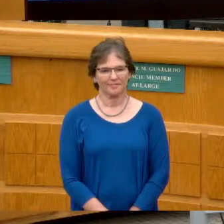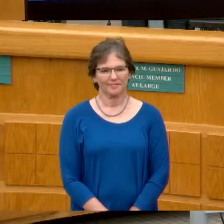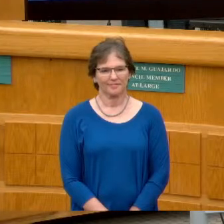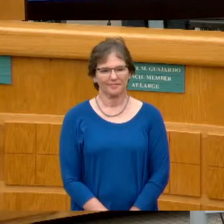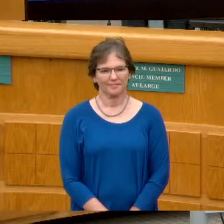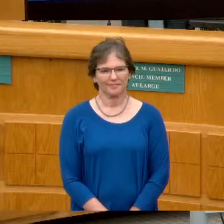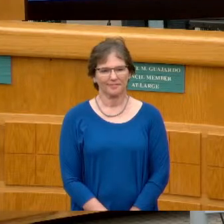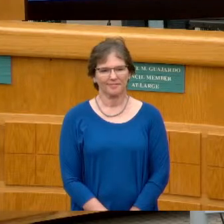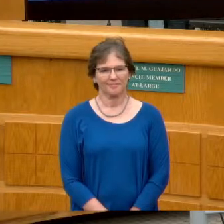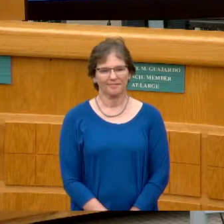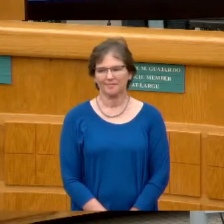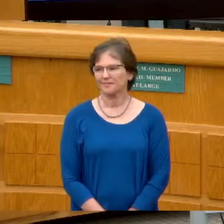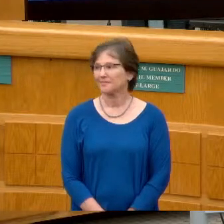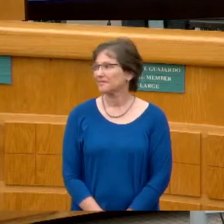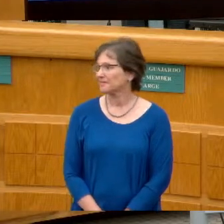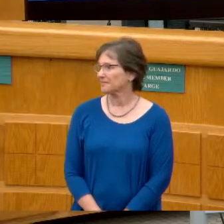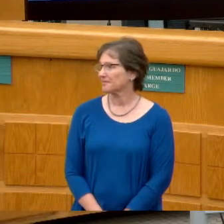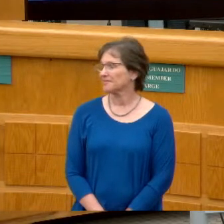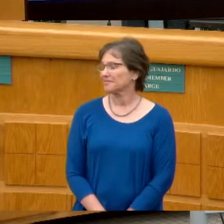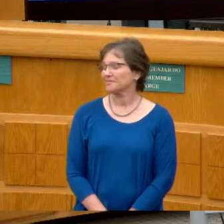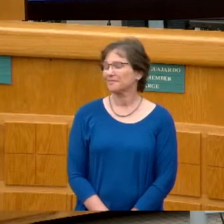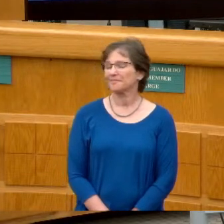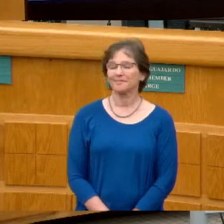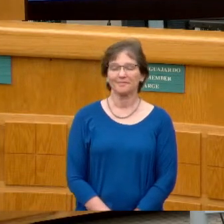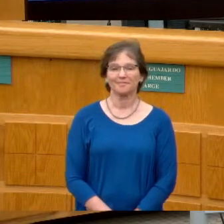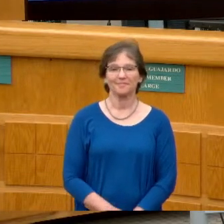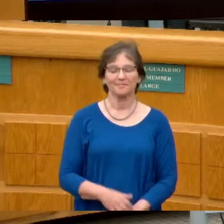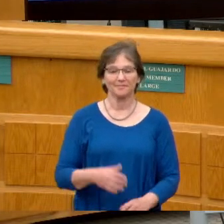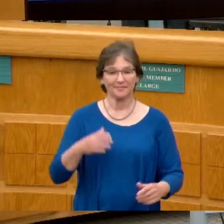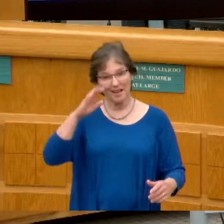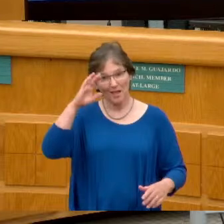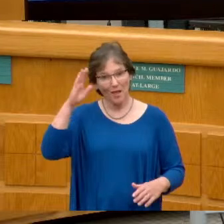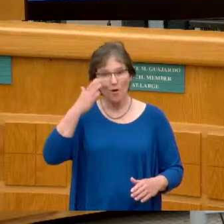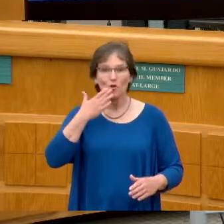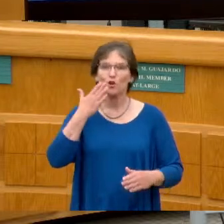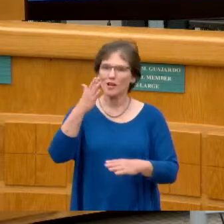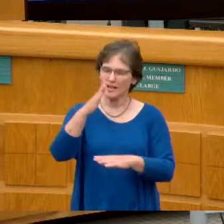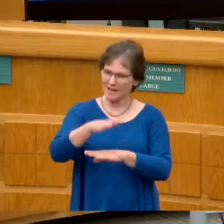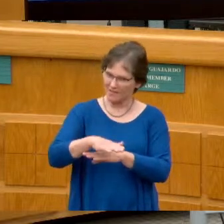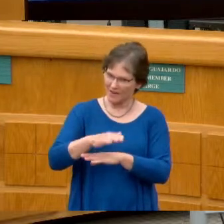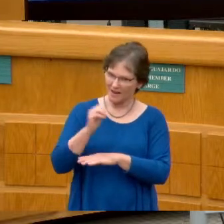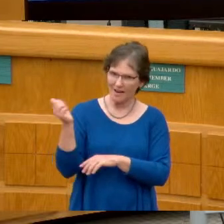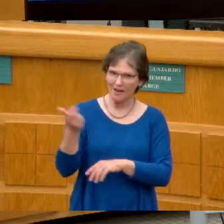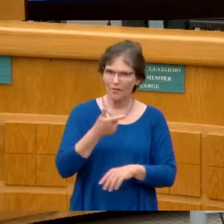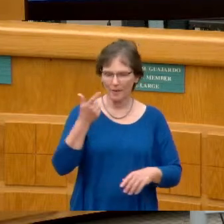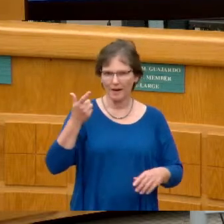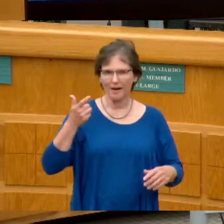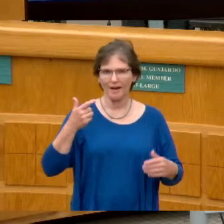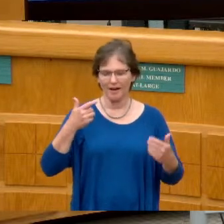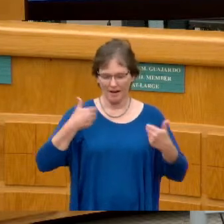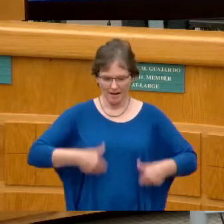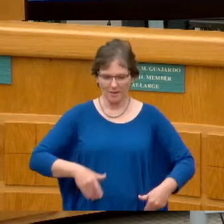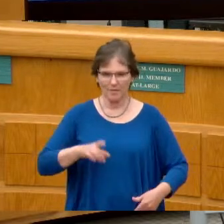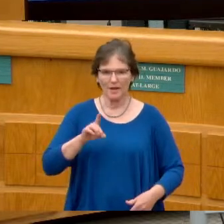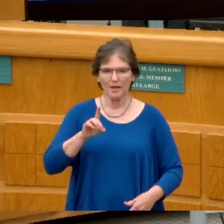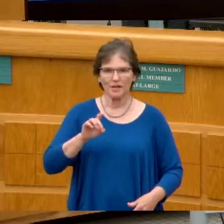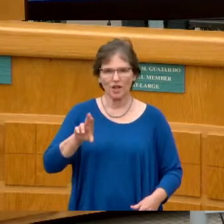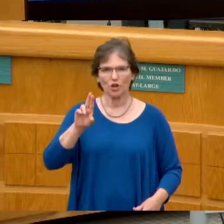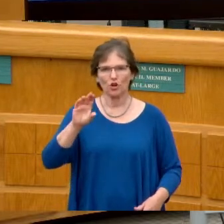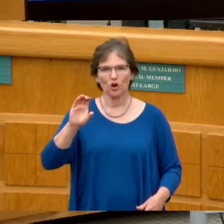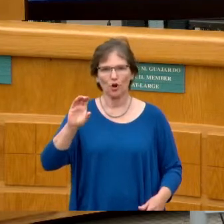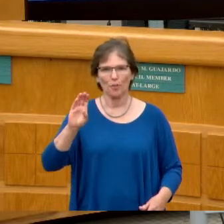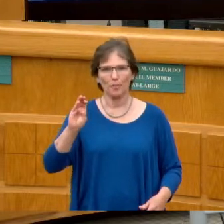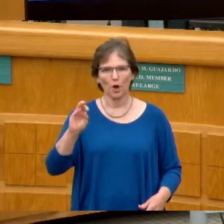nuestros comerciales. También tenemos un portal de internet. La dirección es votesafenueces.com. La información está disponible en inglés y